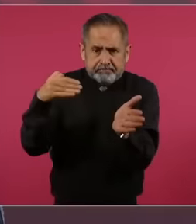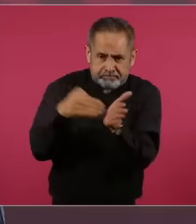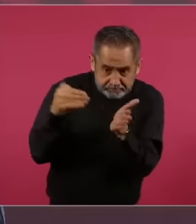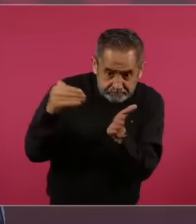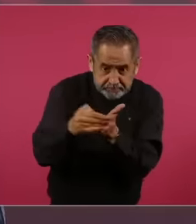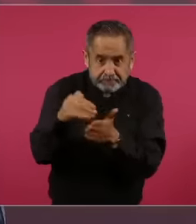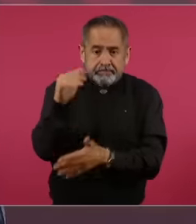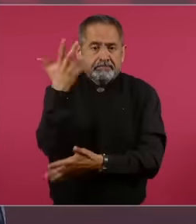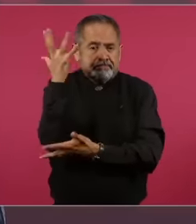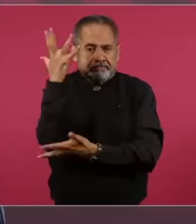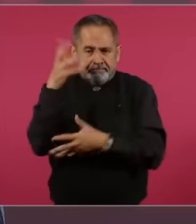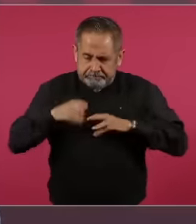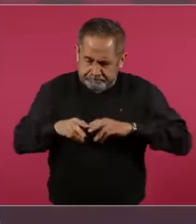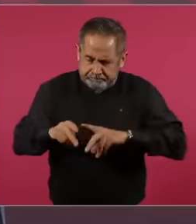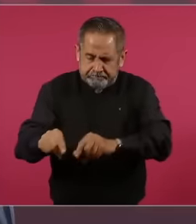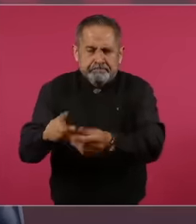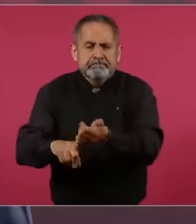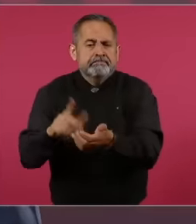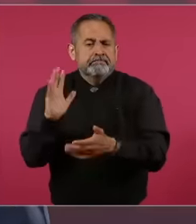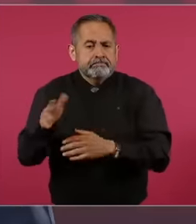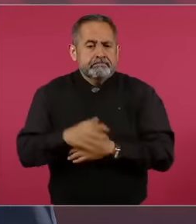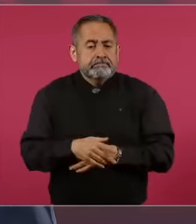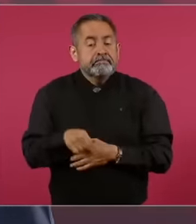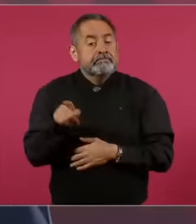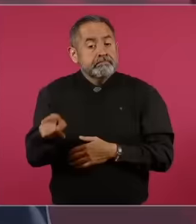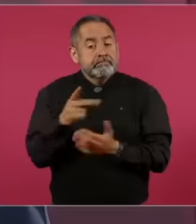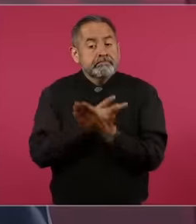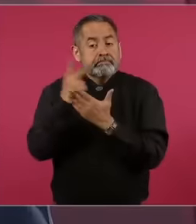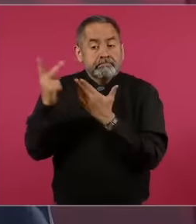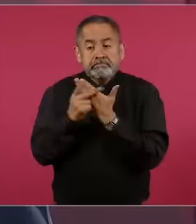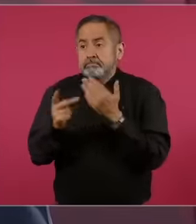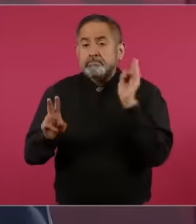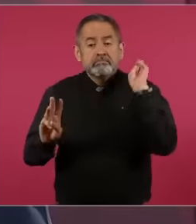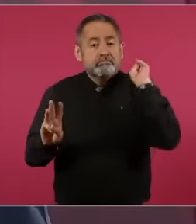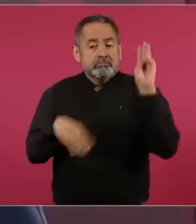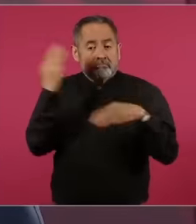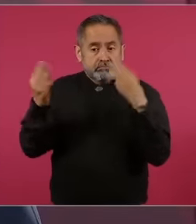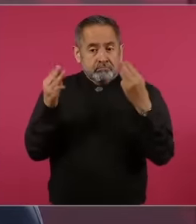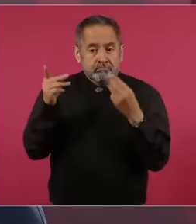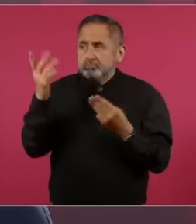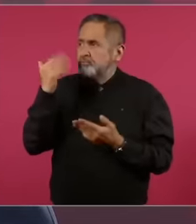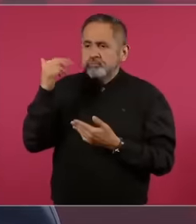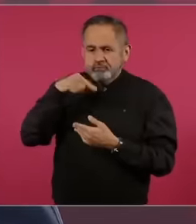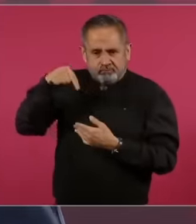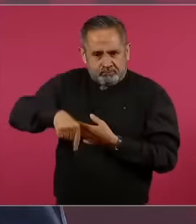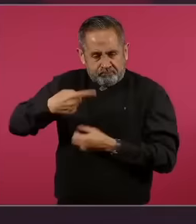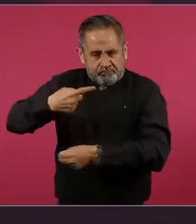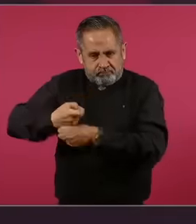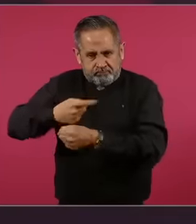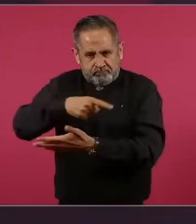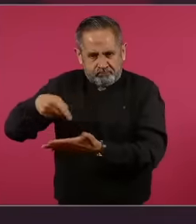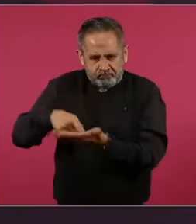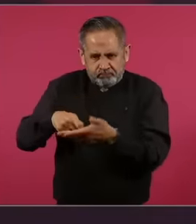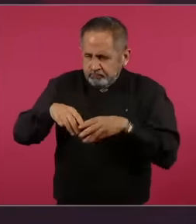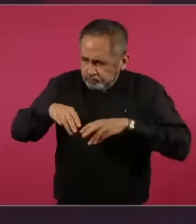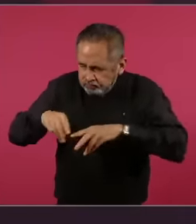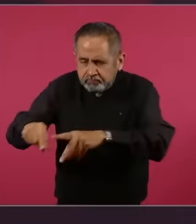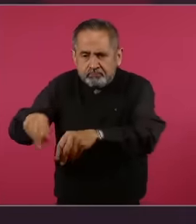árboles. Es el programa de reforestación más importante del mundo